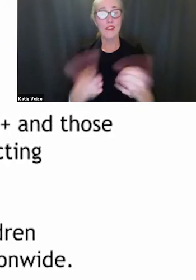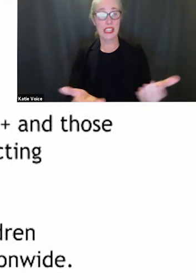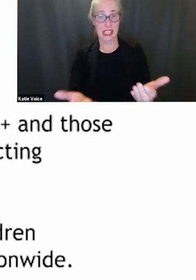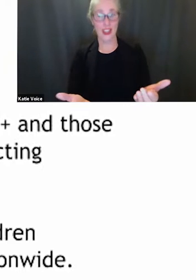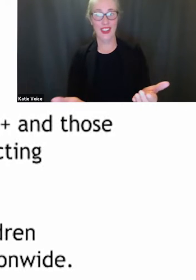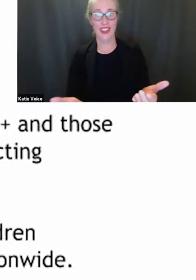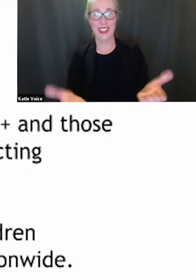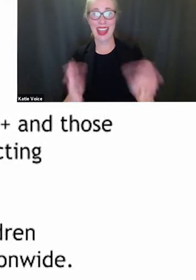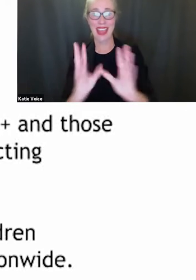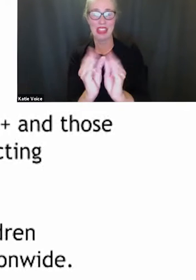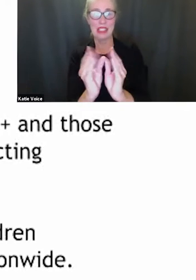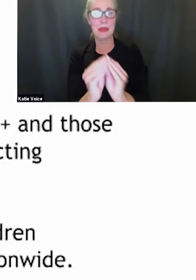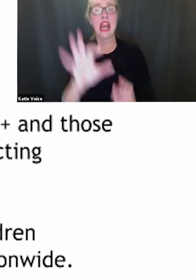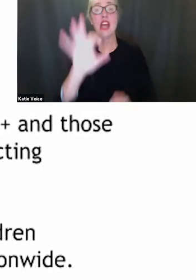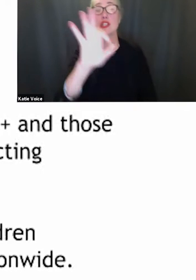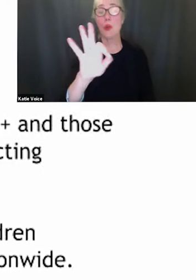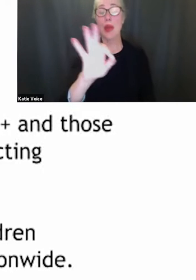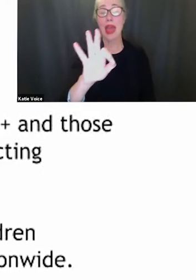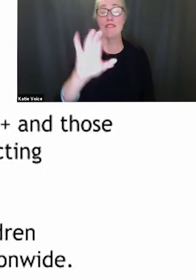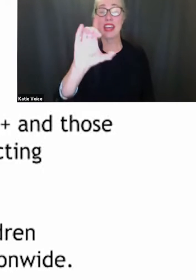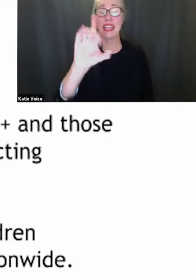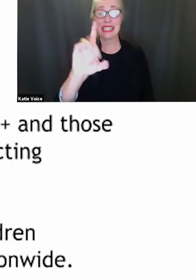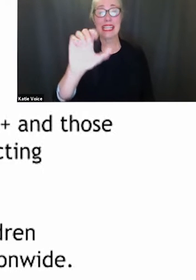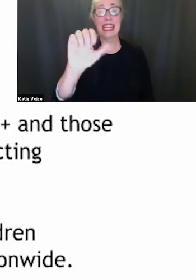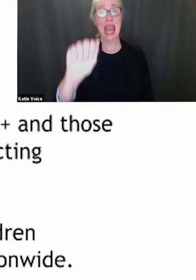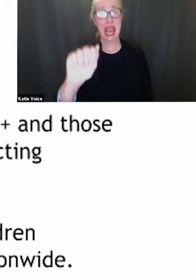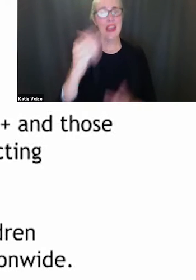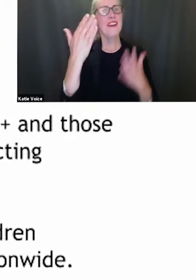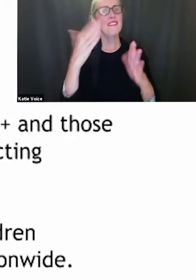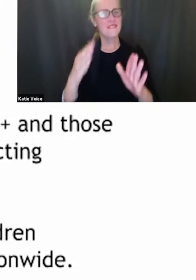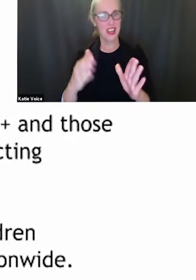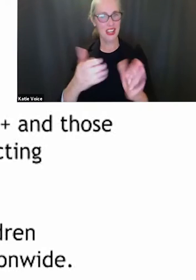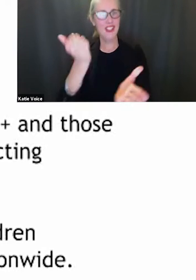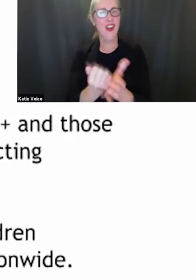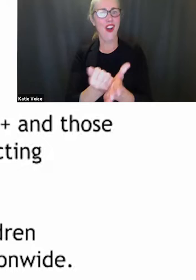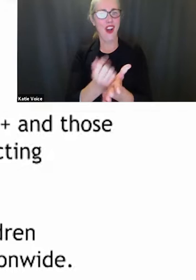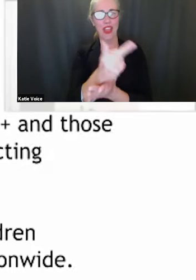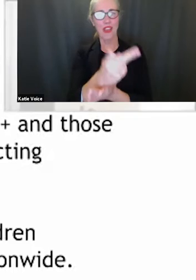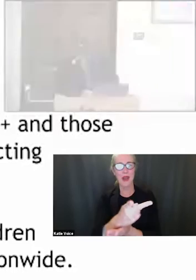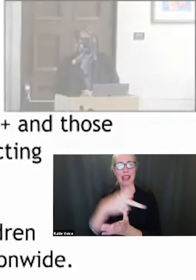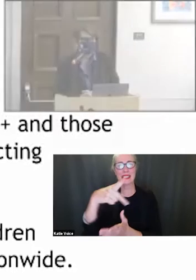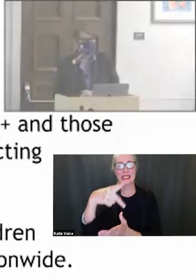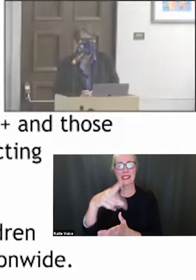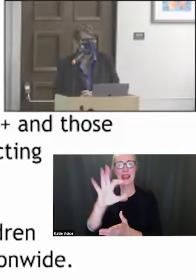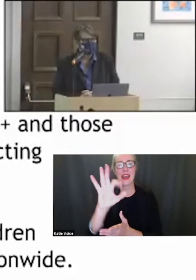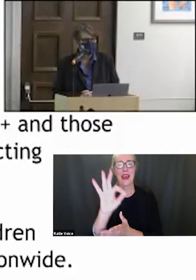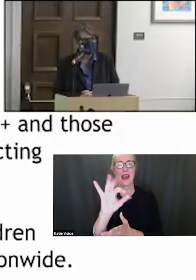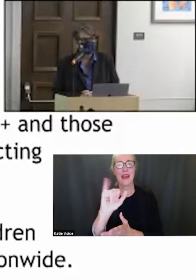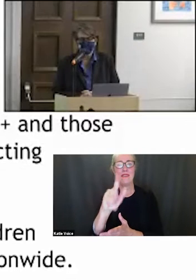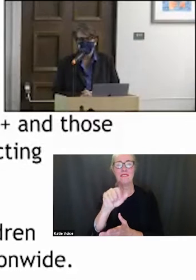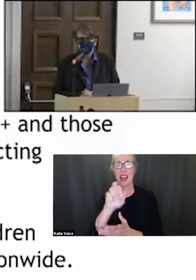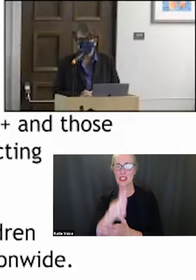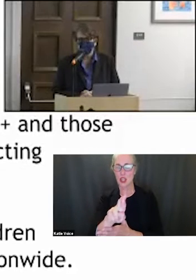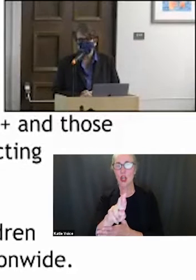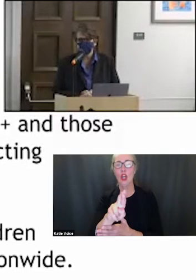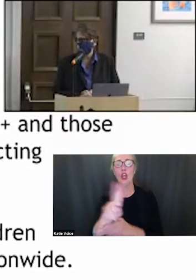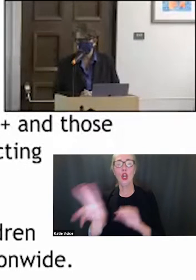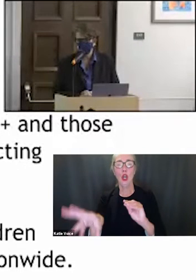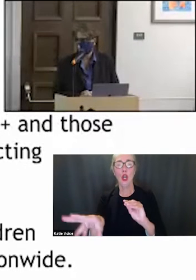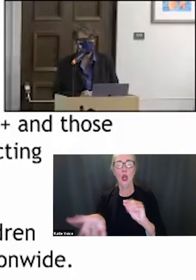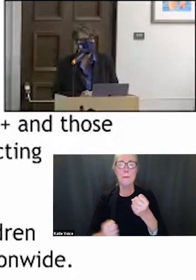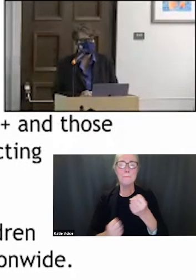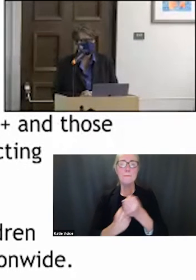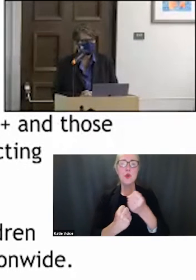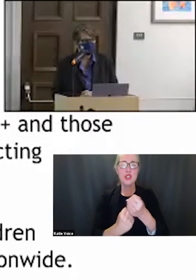La FDA sí autorizó la prueba o la vacuna de refuerzo de